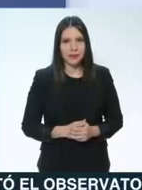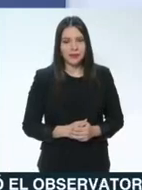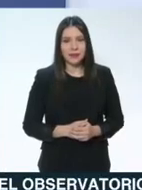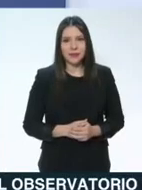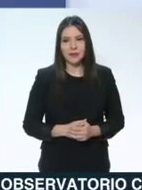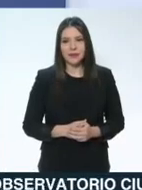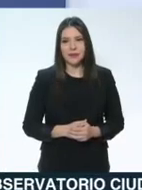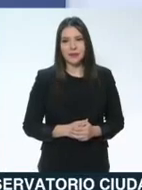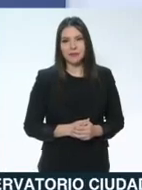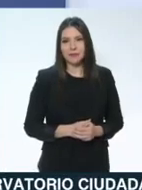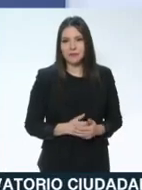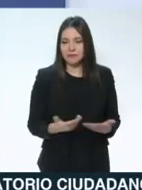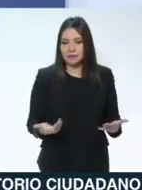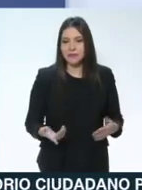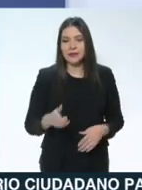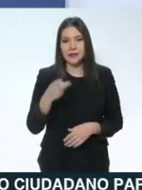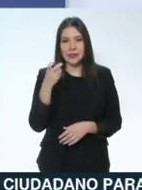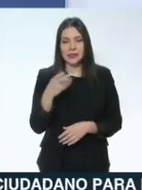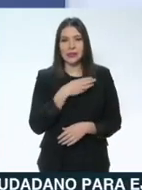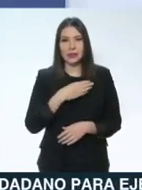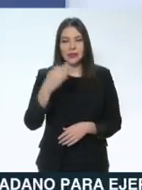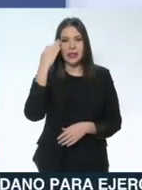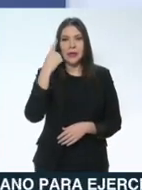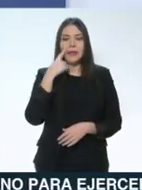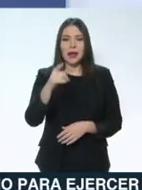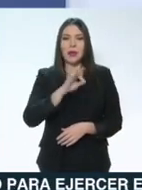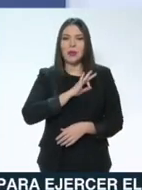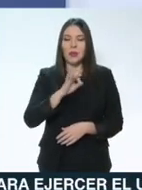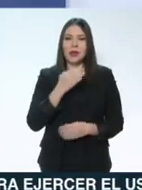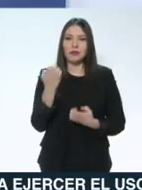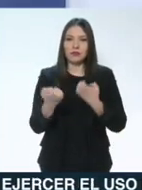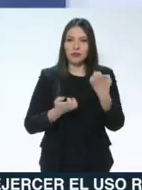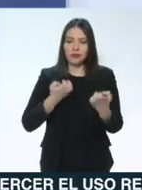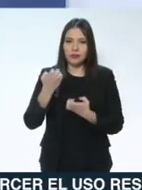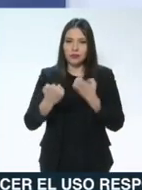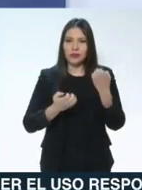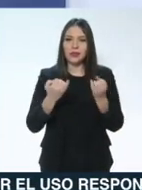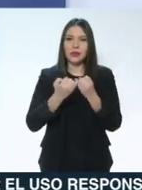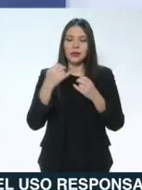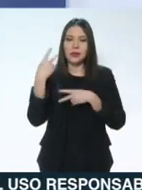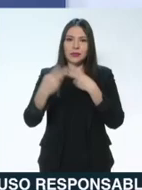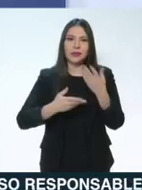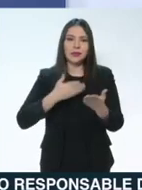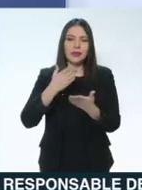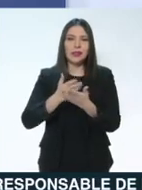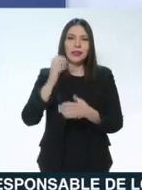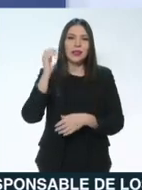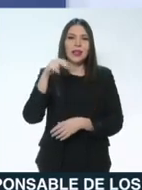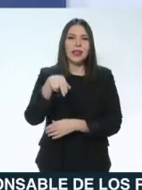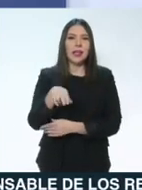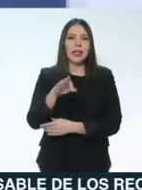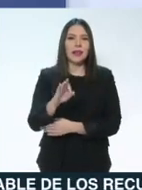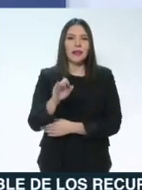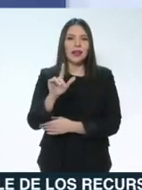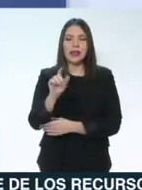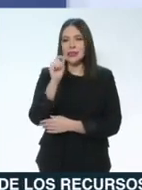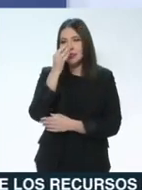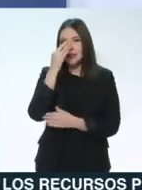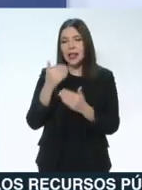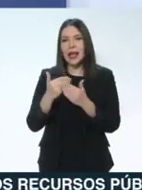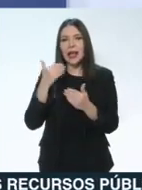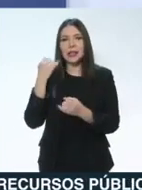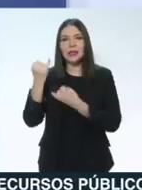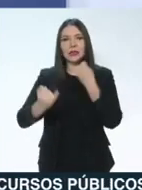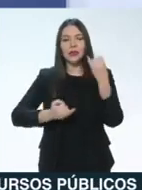Así que este es un buen momento para ejercitarse y también estar en la NFL y pues previo al Super Bowl, ¿no? Llegar en